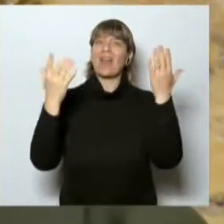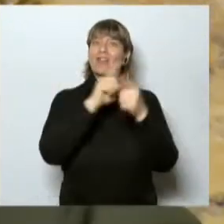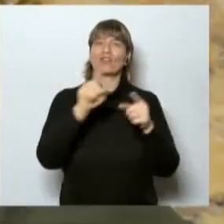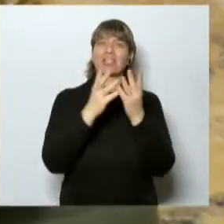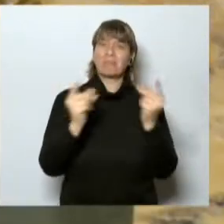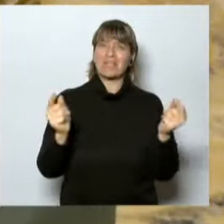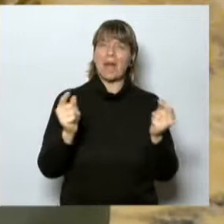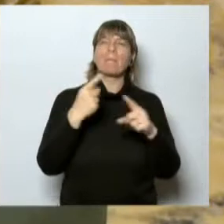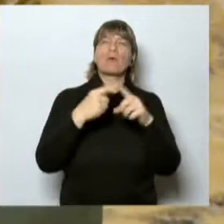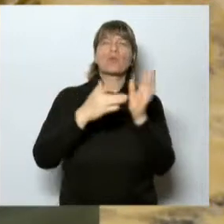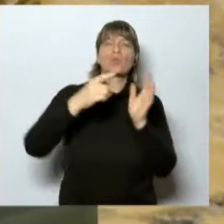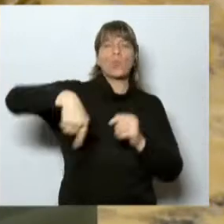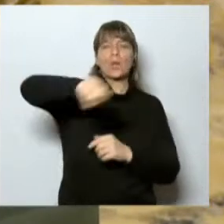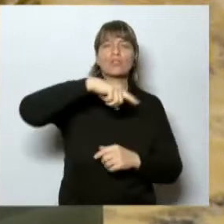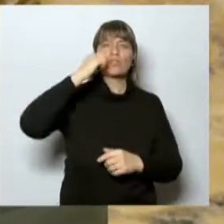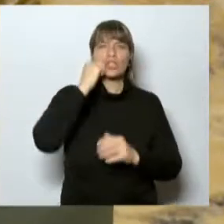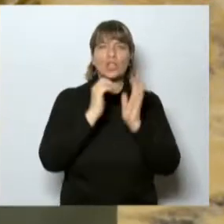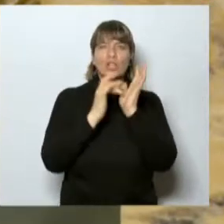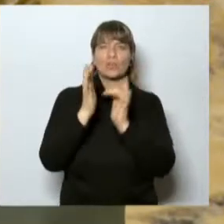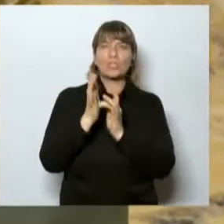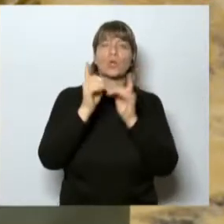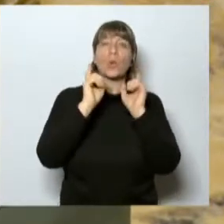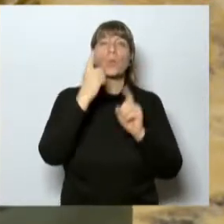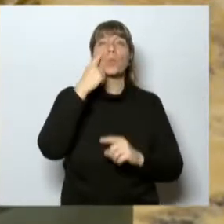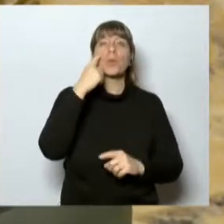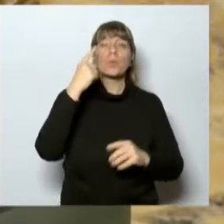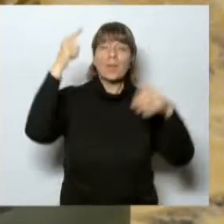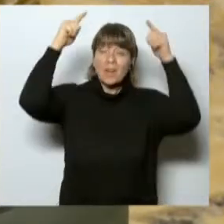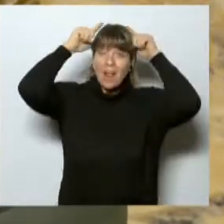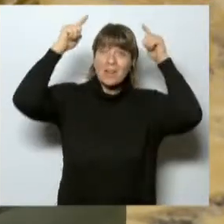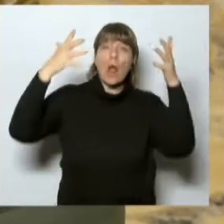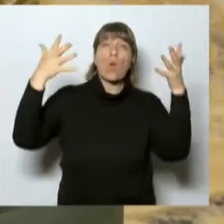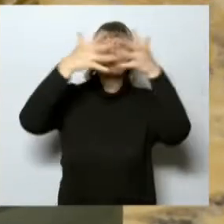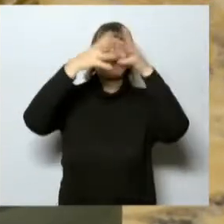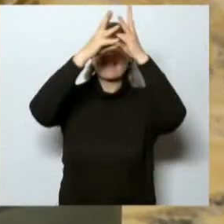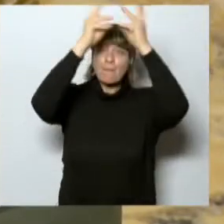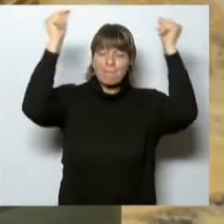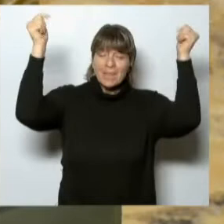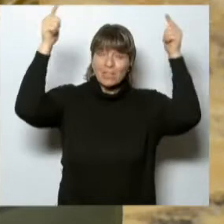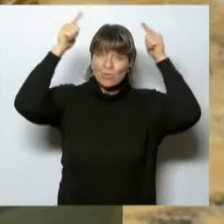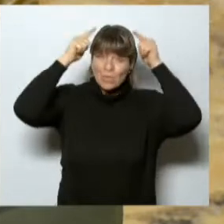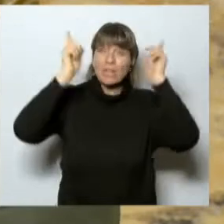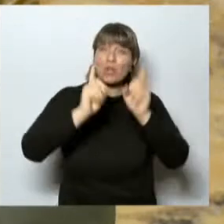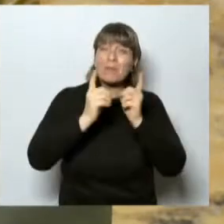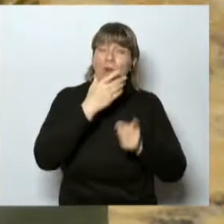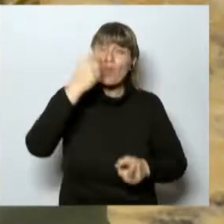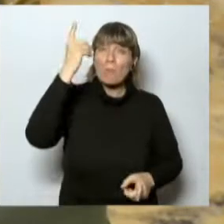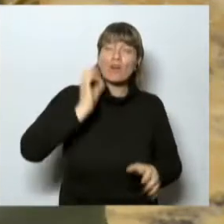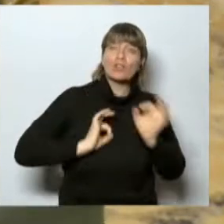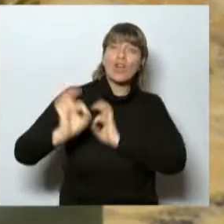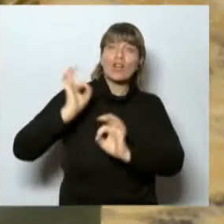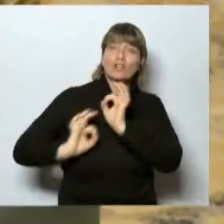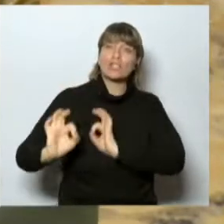Por nuestro Señor Jesucristo, tu Hijo, que vive y reina contigo en la unidad del Espíritu Santo y es Dios por